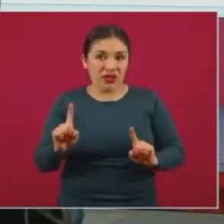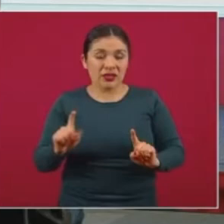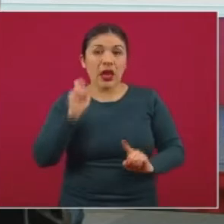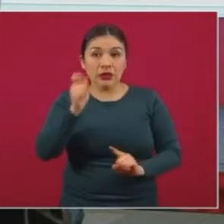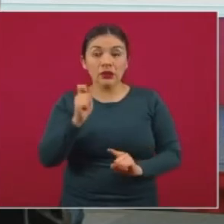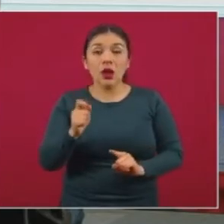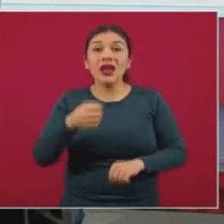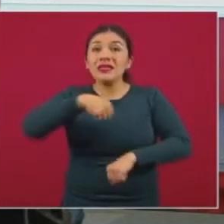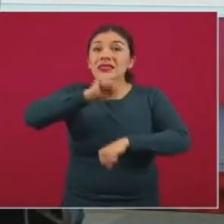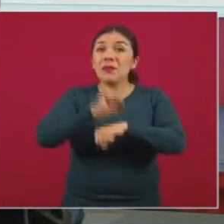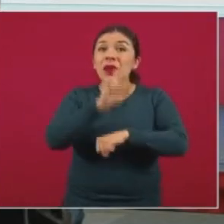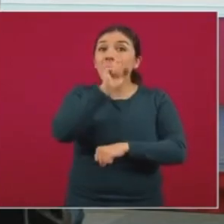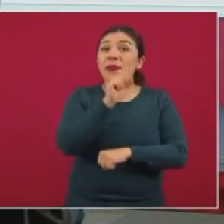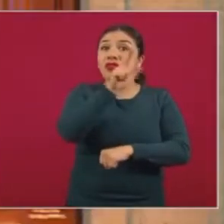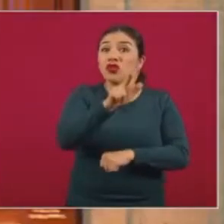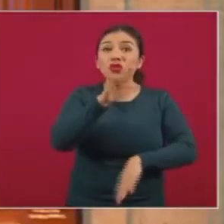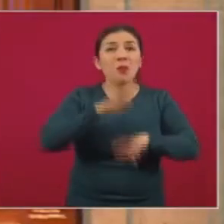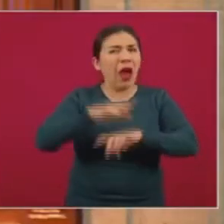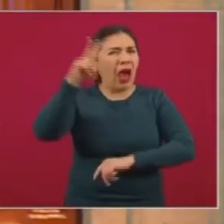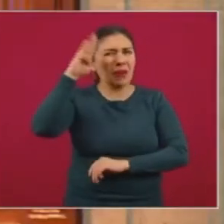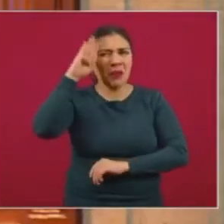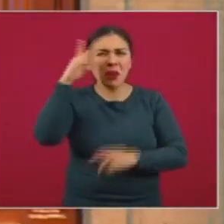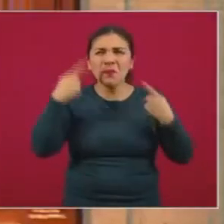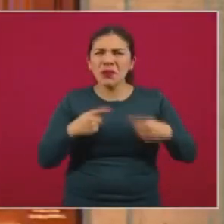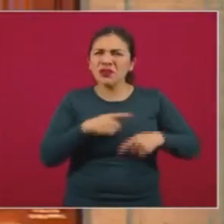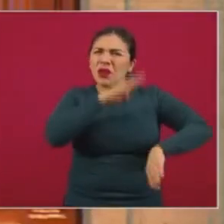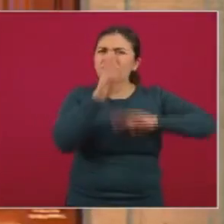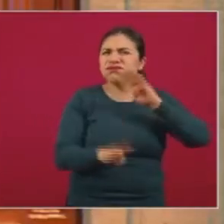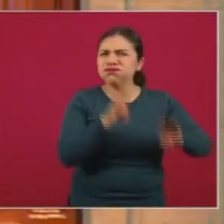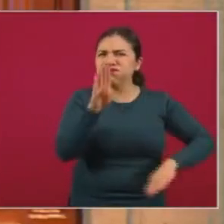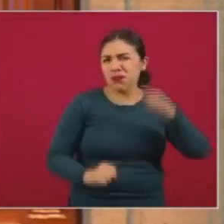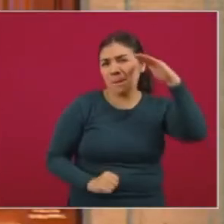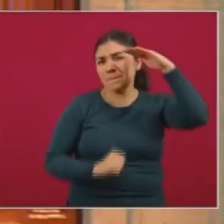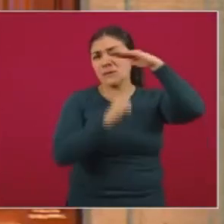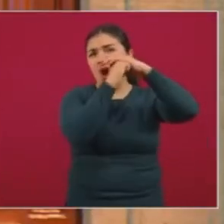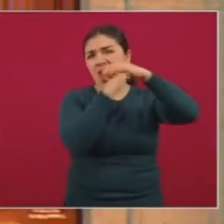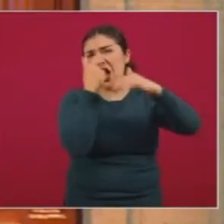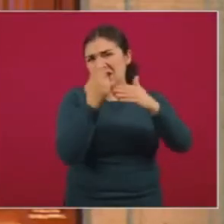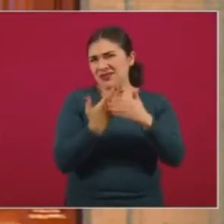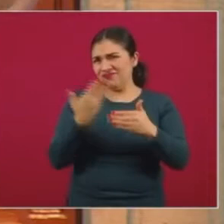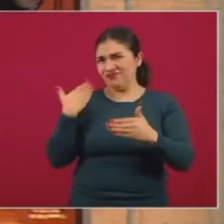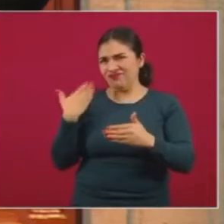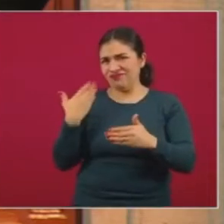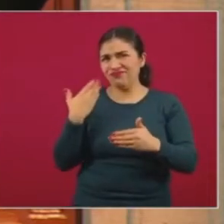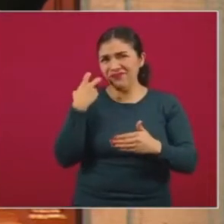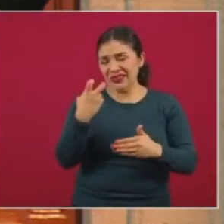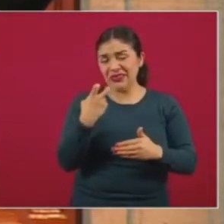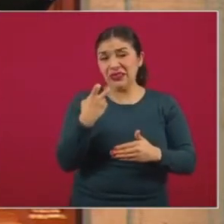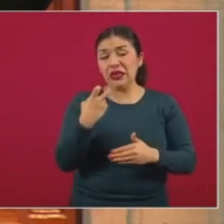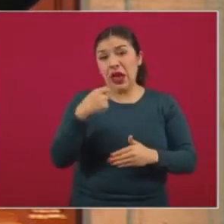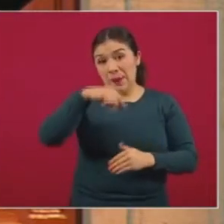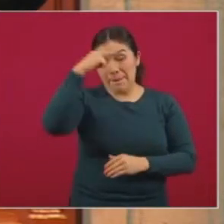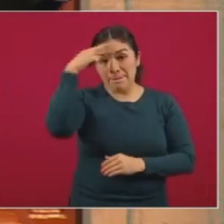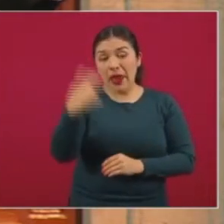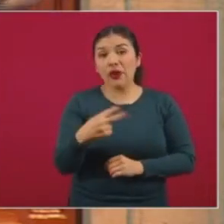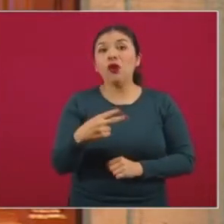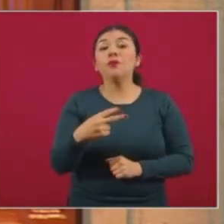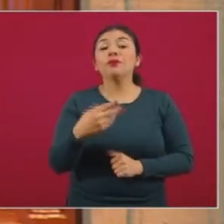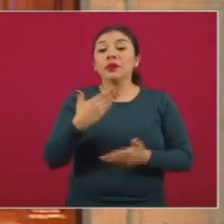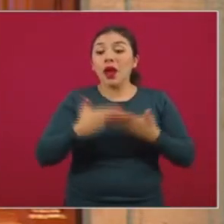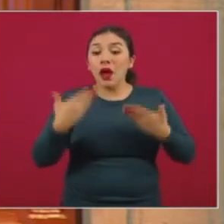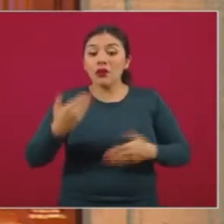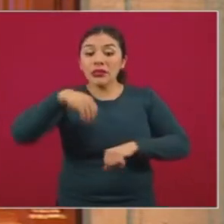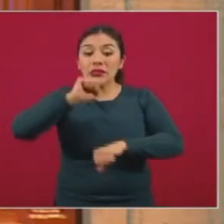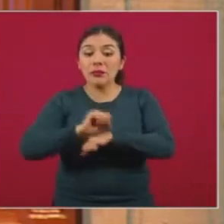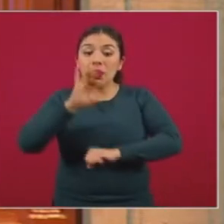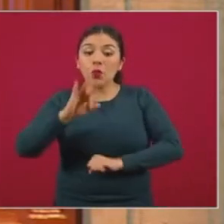decir, entre la semana 28, que es la que más defunciones tuvo en un momento o hasta el momento de la epidemia en México, y la